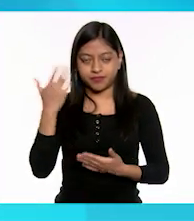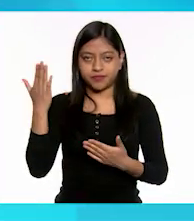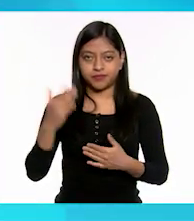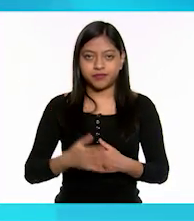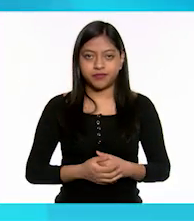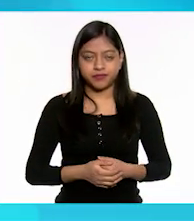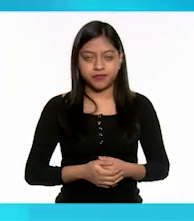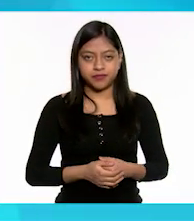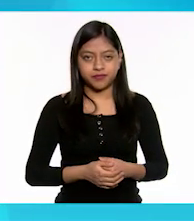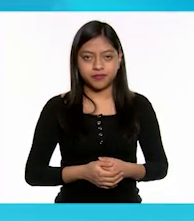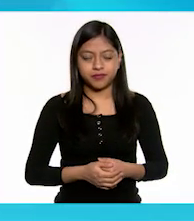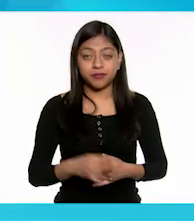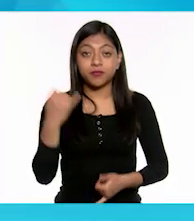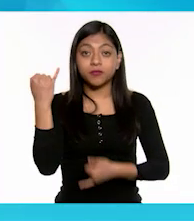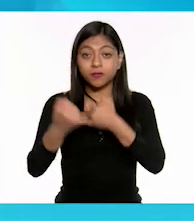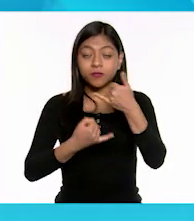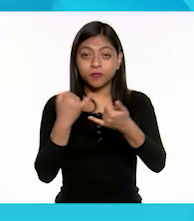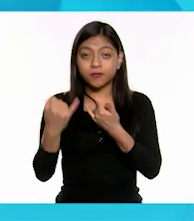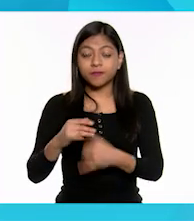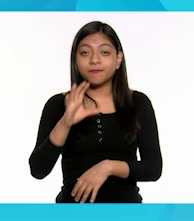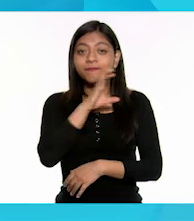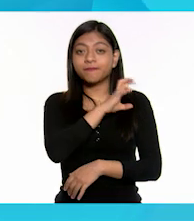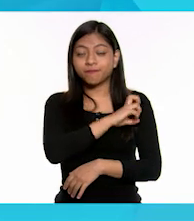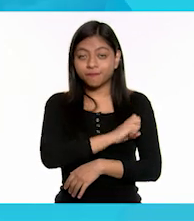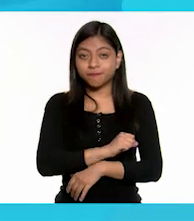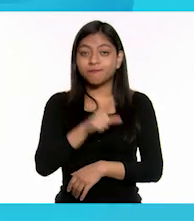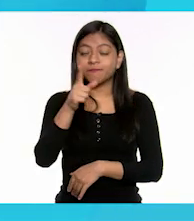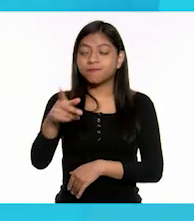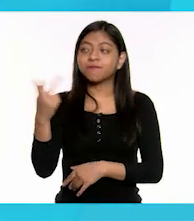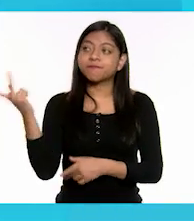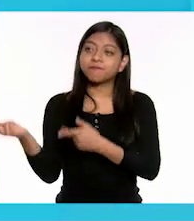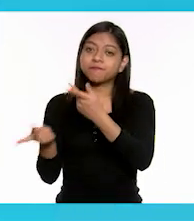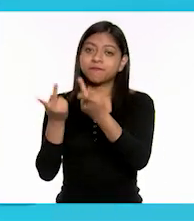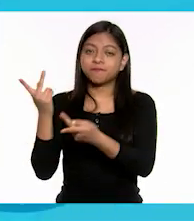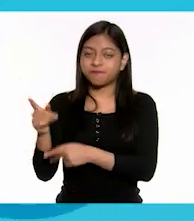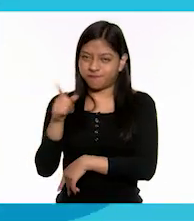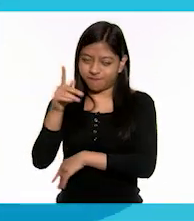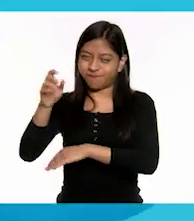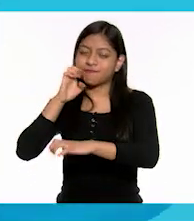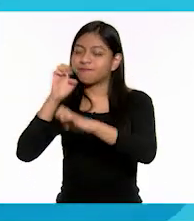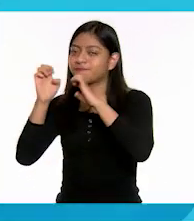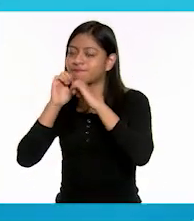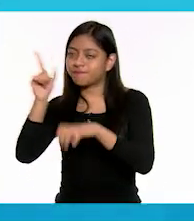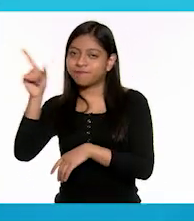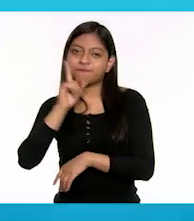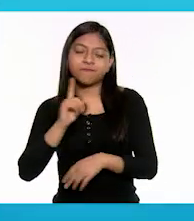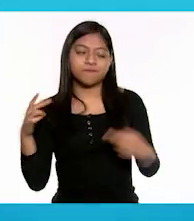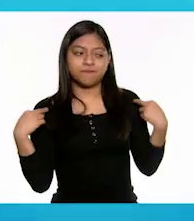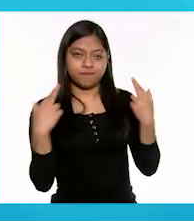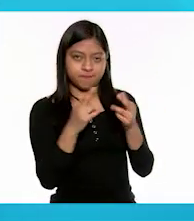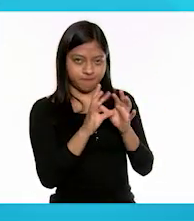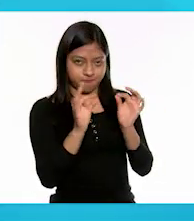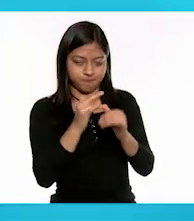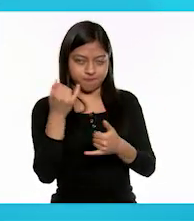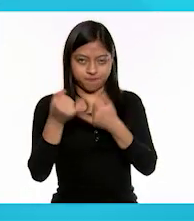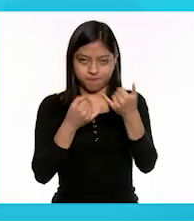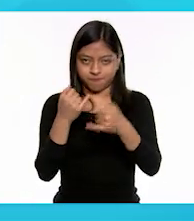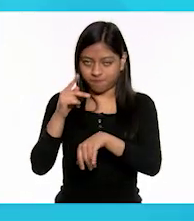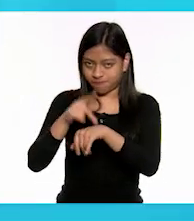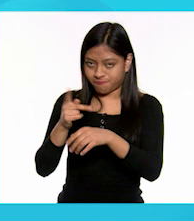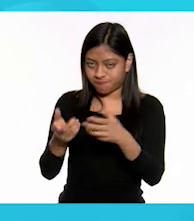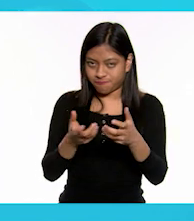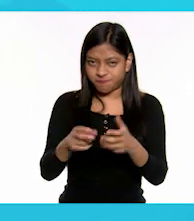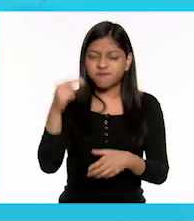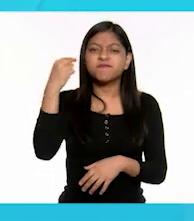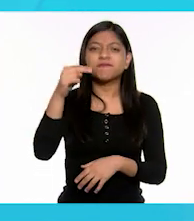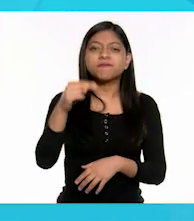dice el juego favorito de la persona que entrevistas te gana es lo que nos explicó la maestra dice cómo se llama